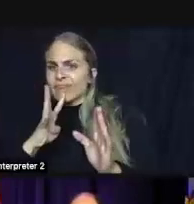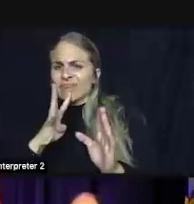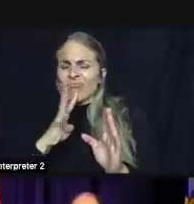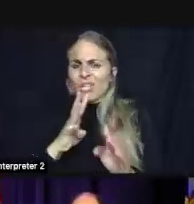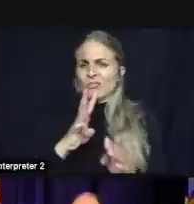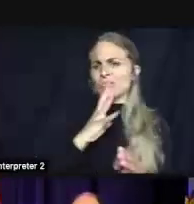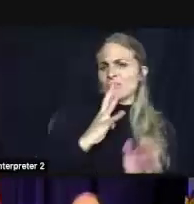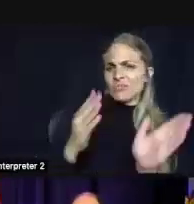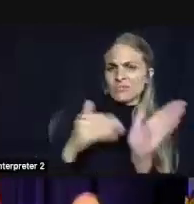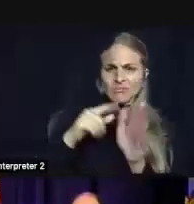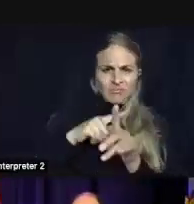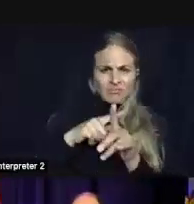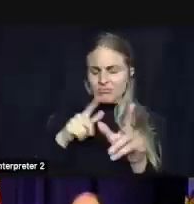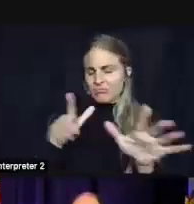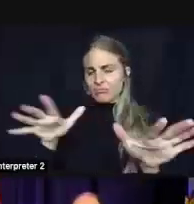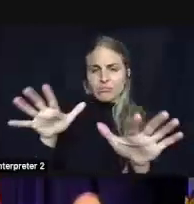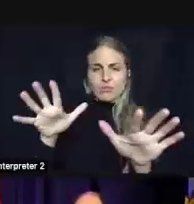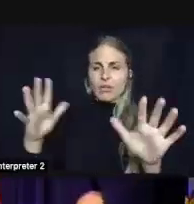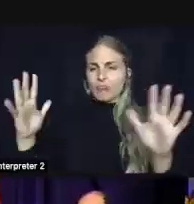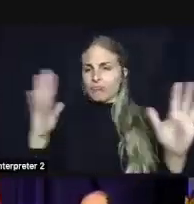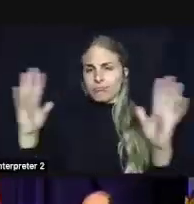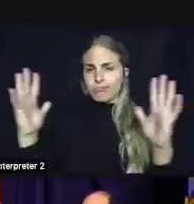audio doble.